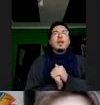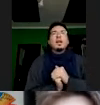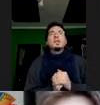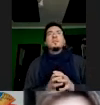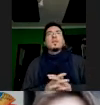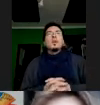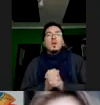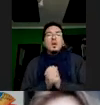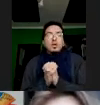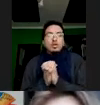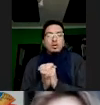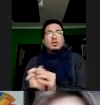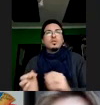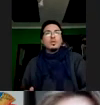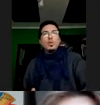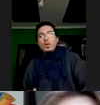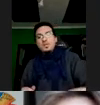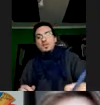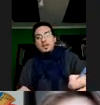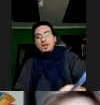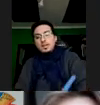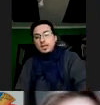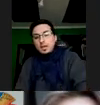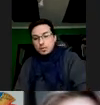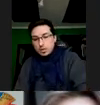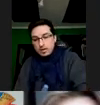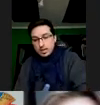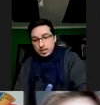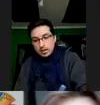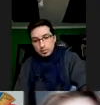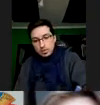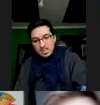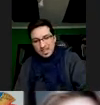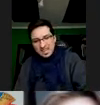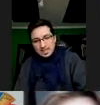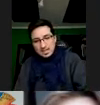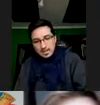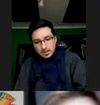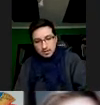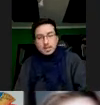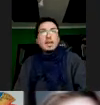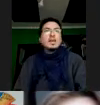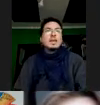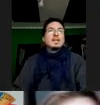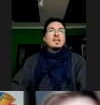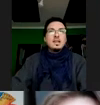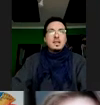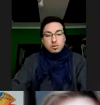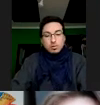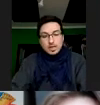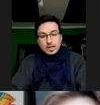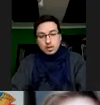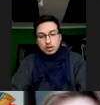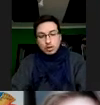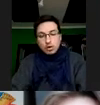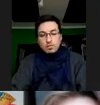terminar la clase. 8 minutitos. ¿Cuál va a ser la actividad, chiquillos? Ustedes van a tener que responder en el chat la siguiente